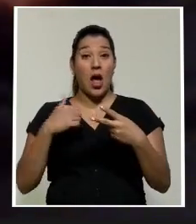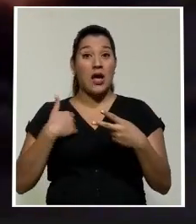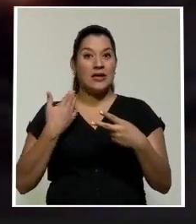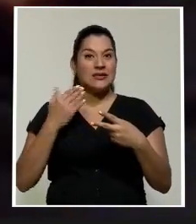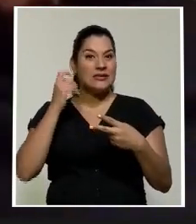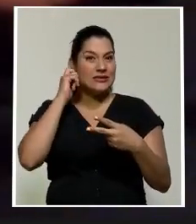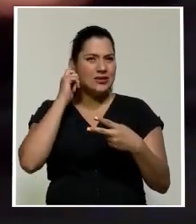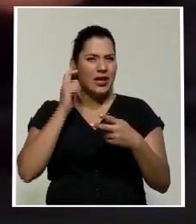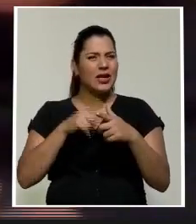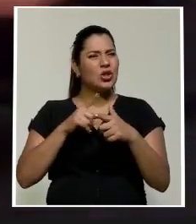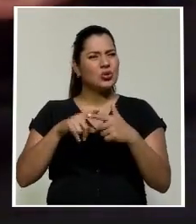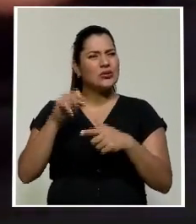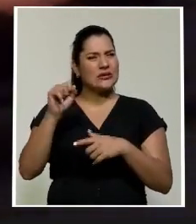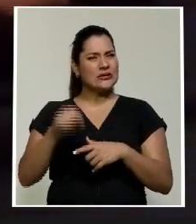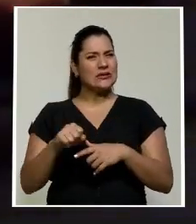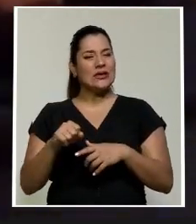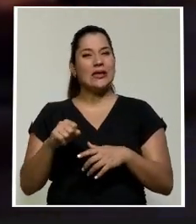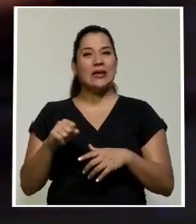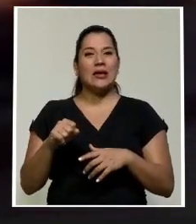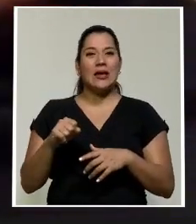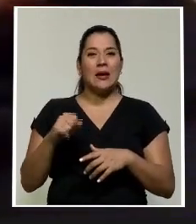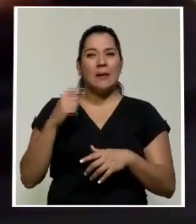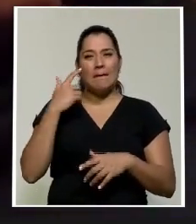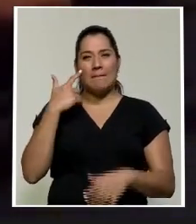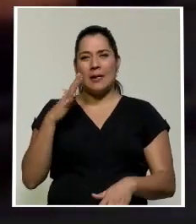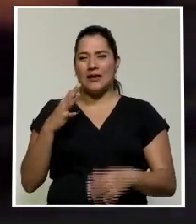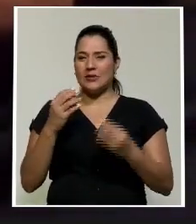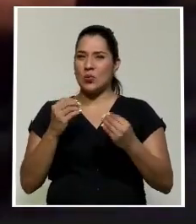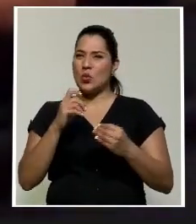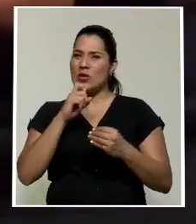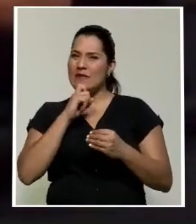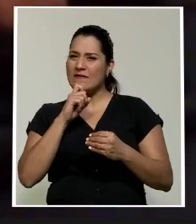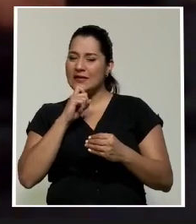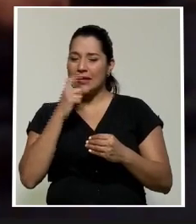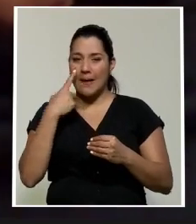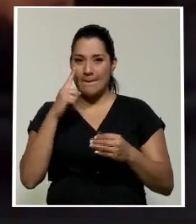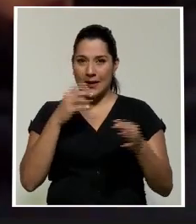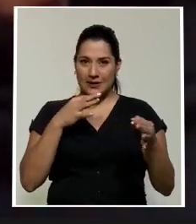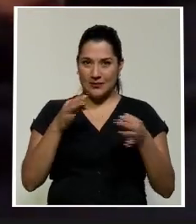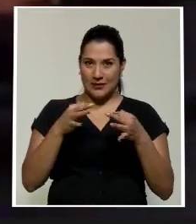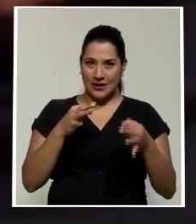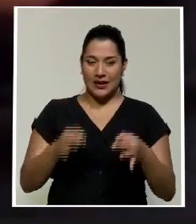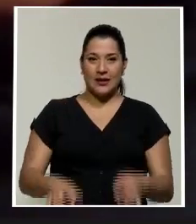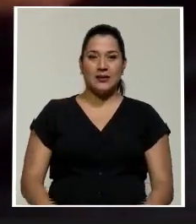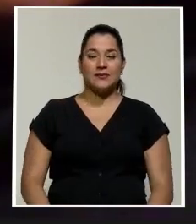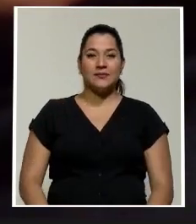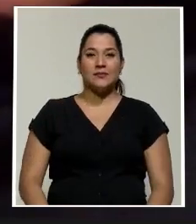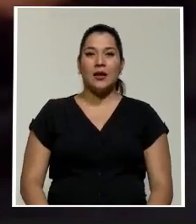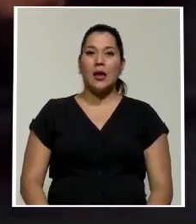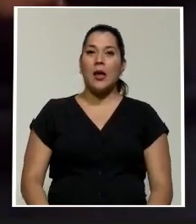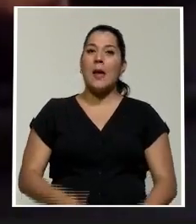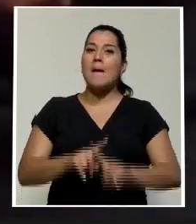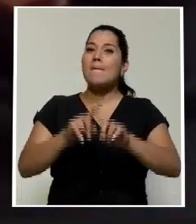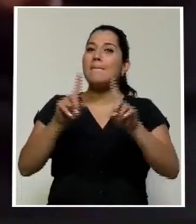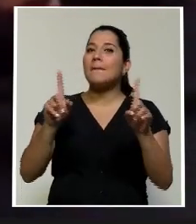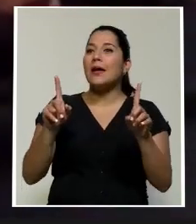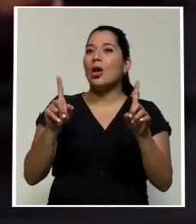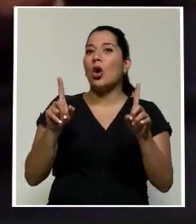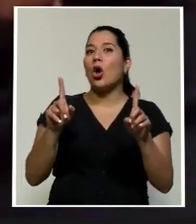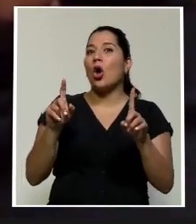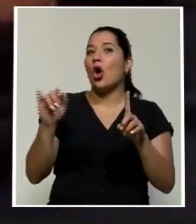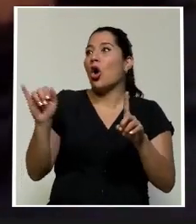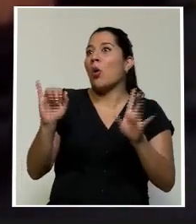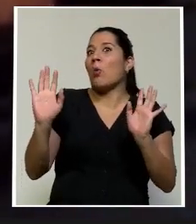Entonces, sí, la cosa se ve sumamente difícil de explicar, pero como que nada le toca a él.